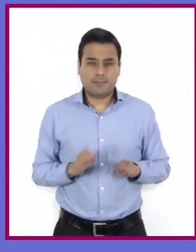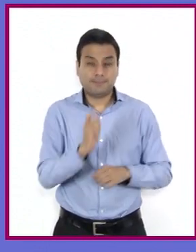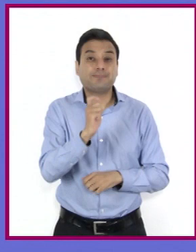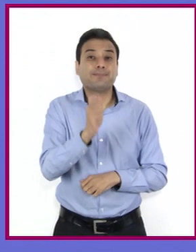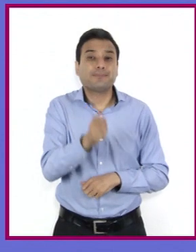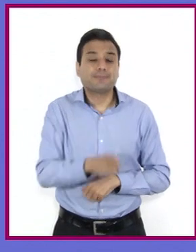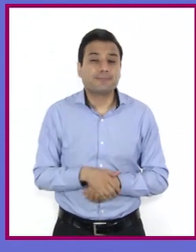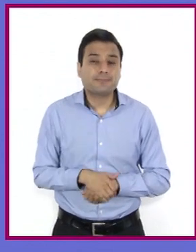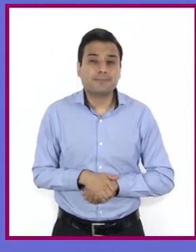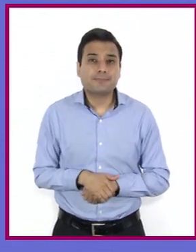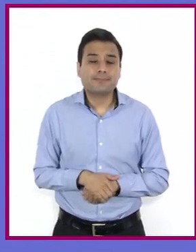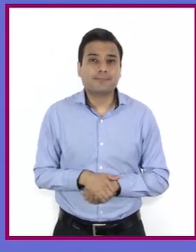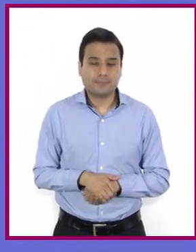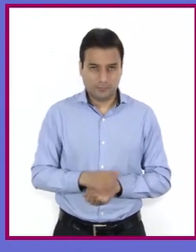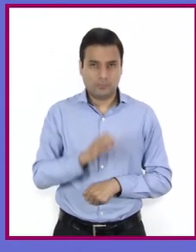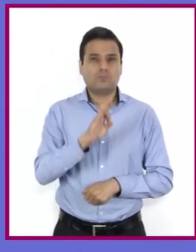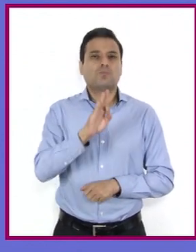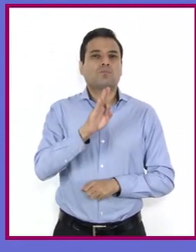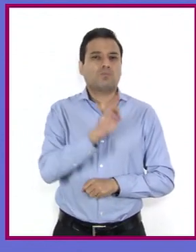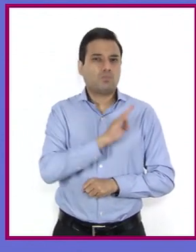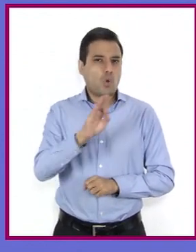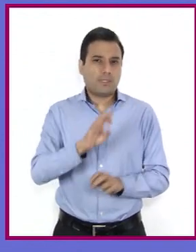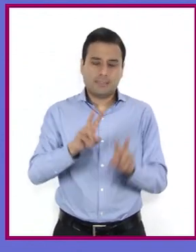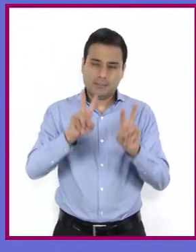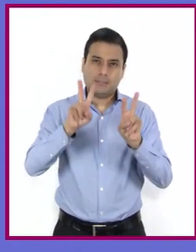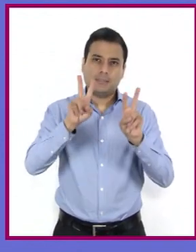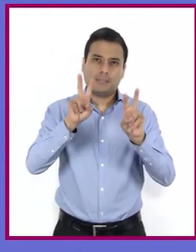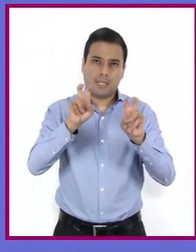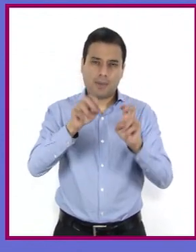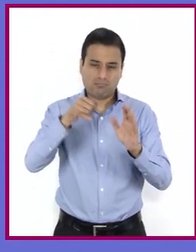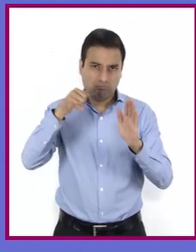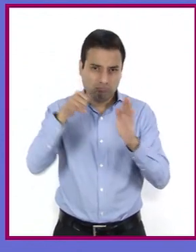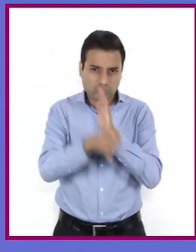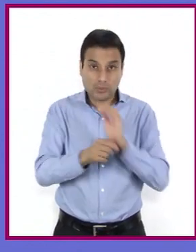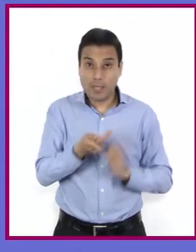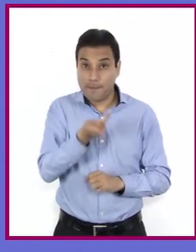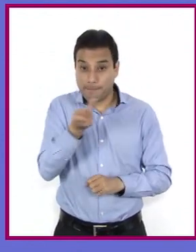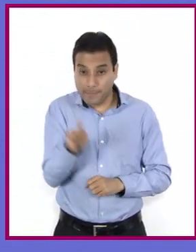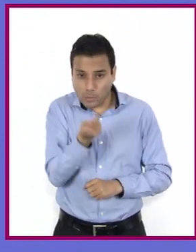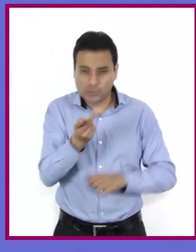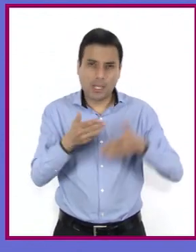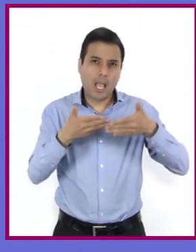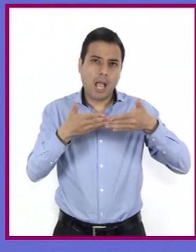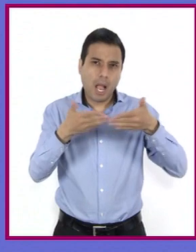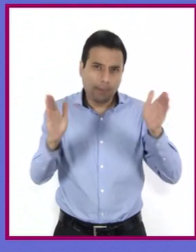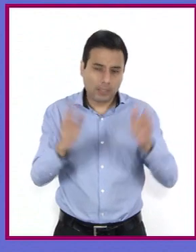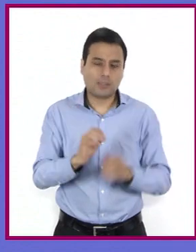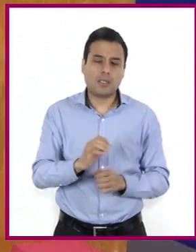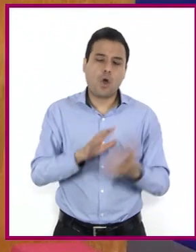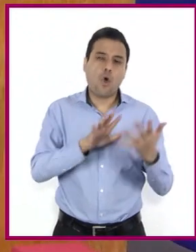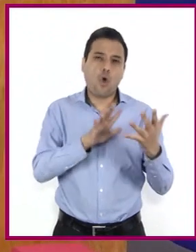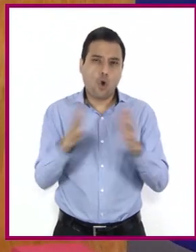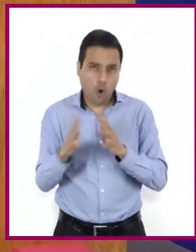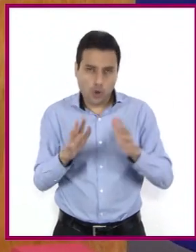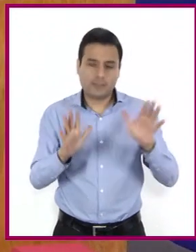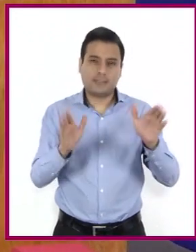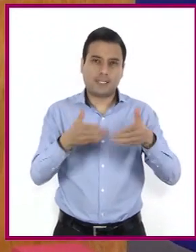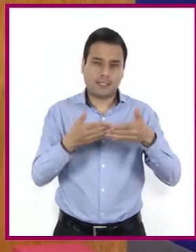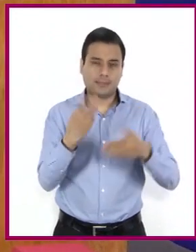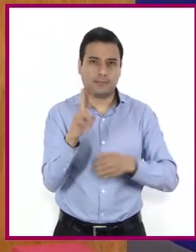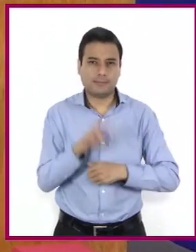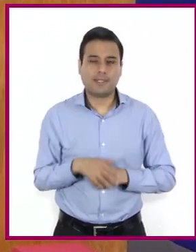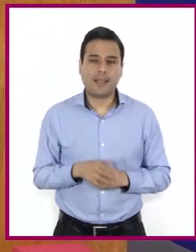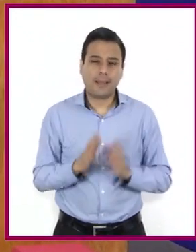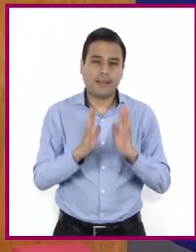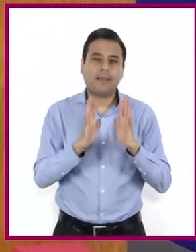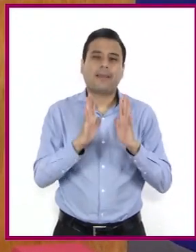son que profundiza en una temática. Sus preguntas pueden ser abiertas o cerradas. Ahora me queda más